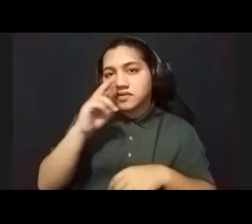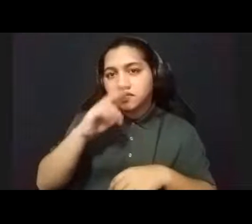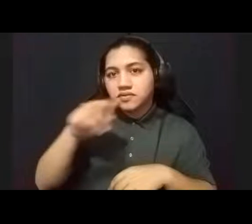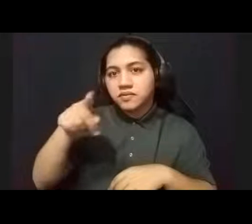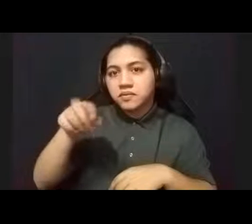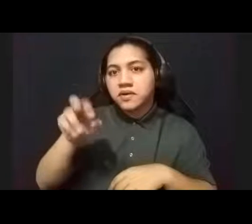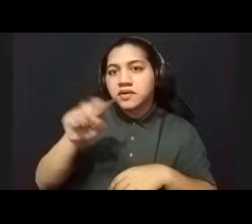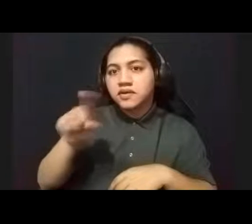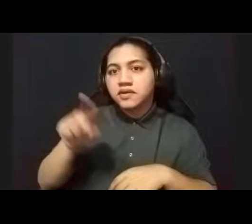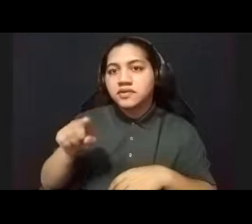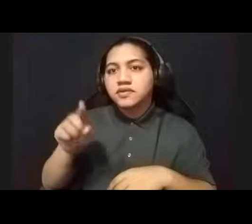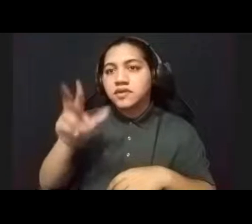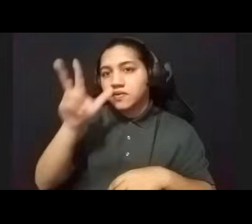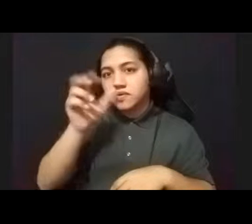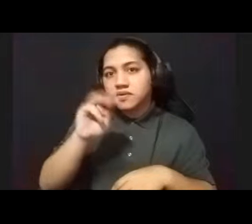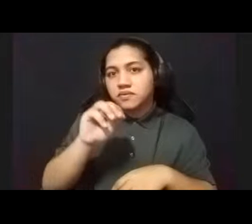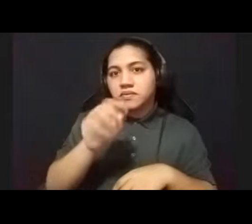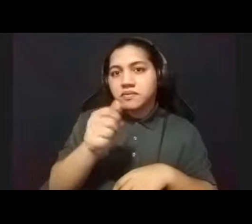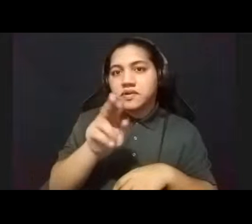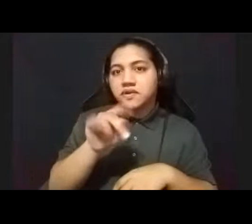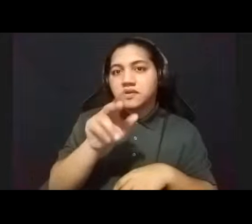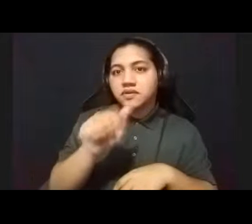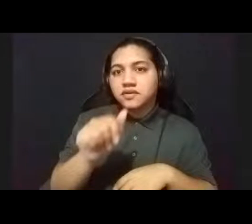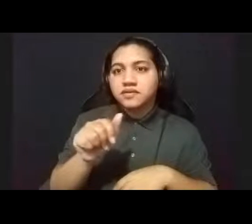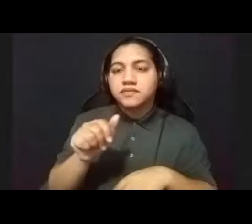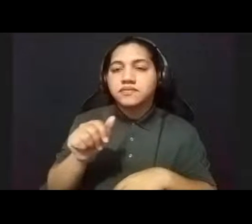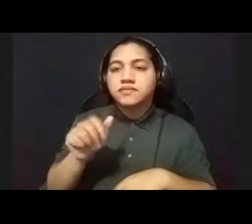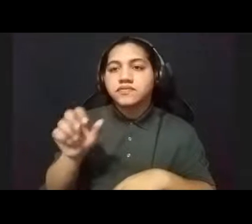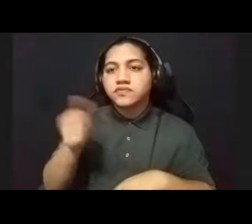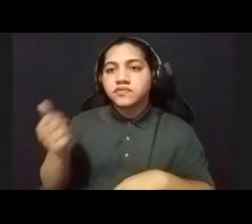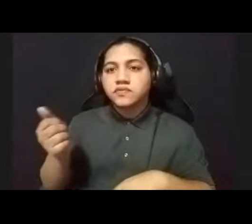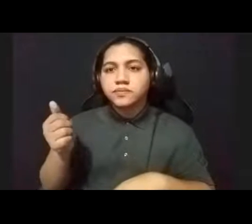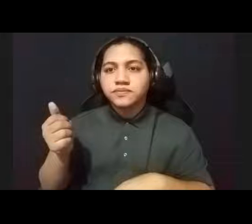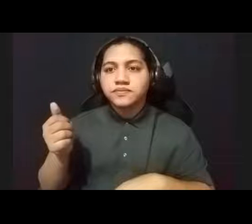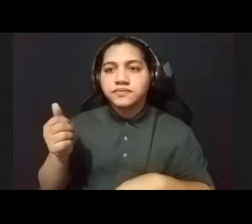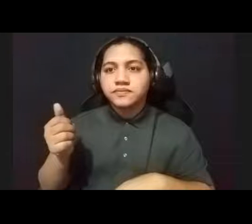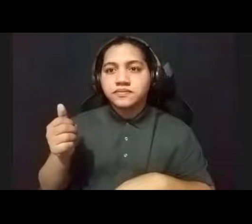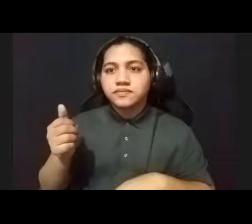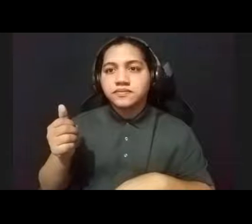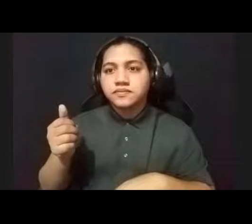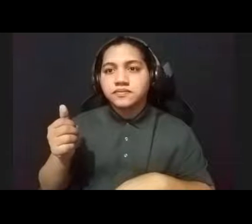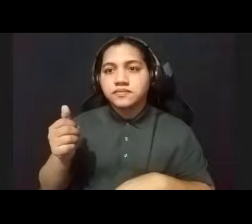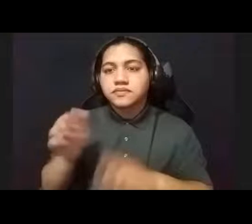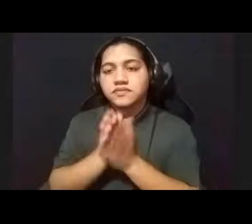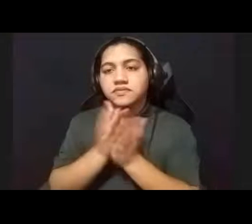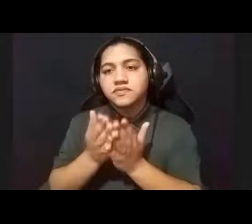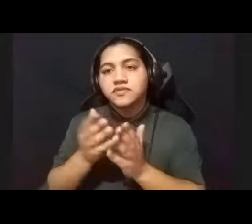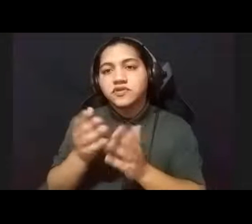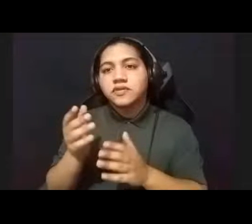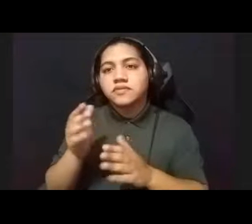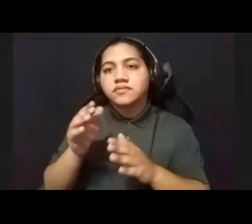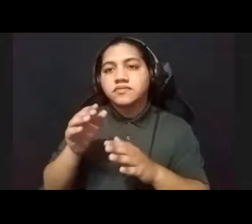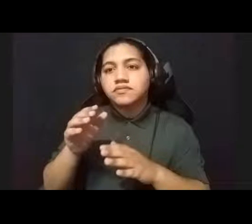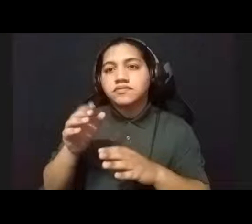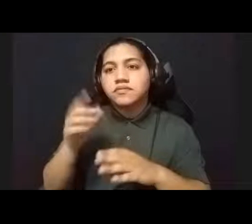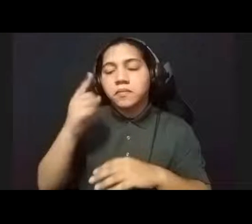de la cucarachita Martina. Tengo otra versión también de los libros para el pueblo número